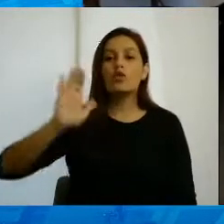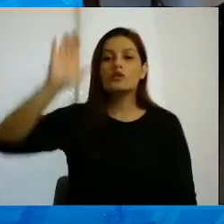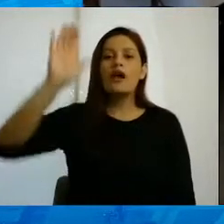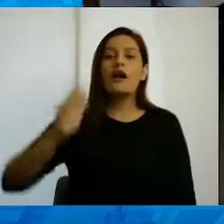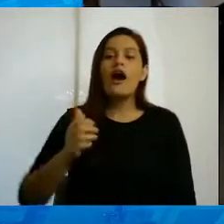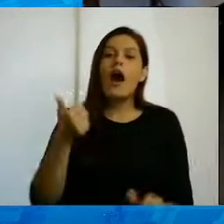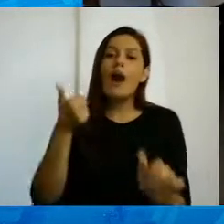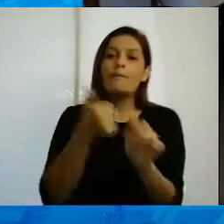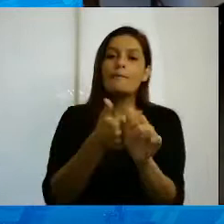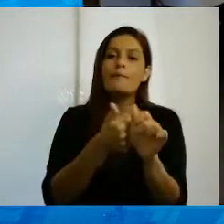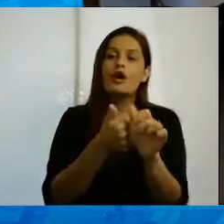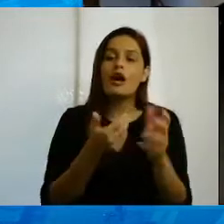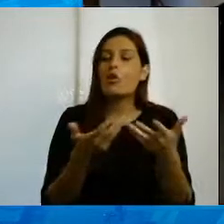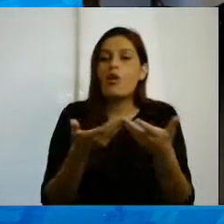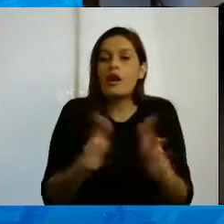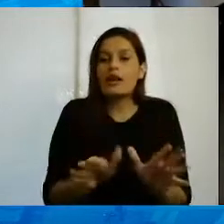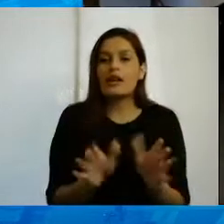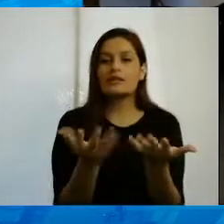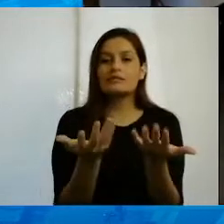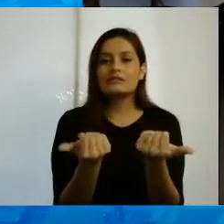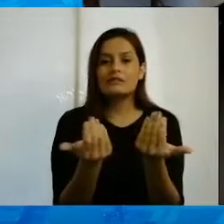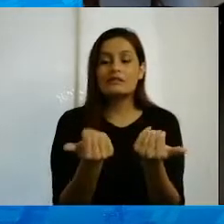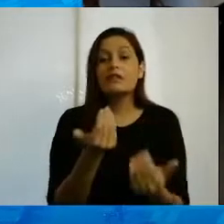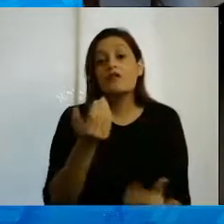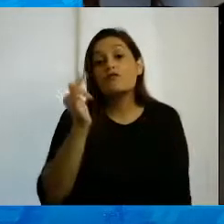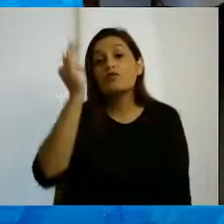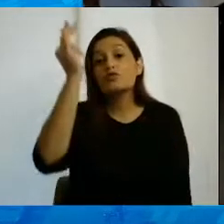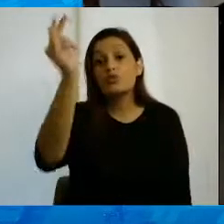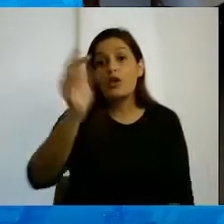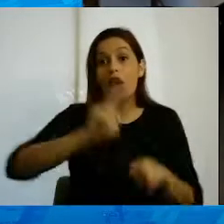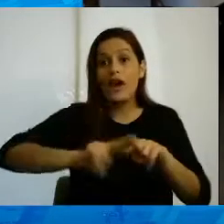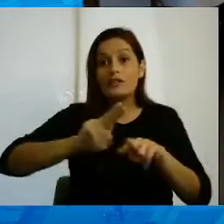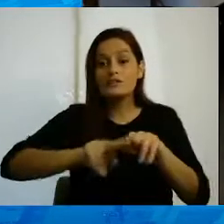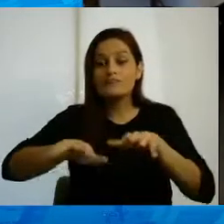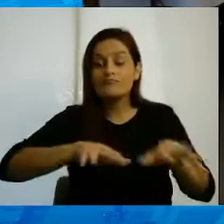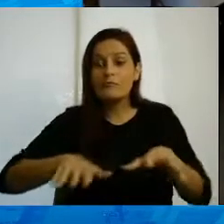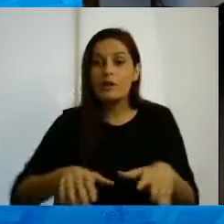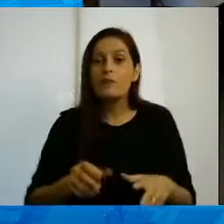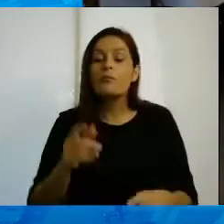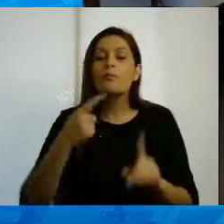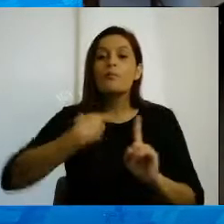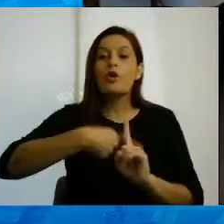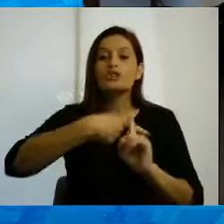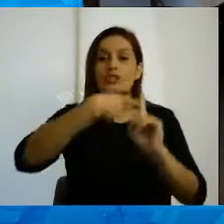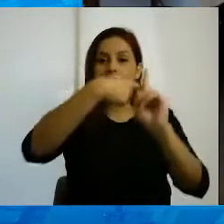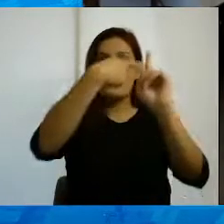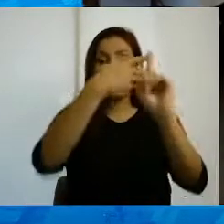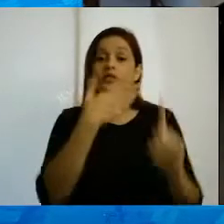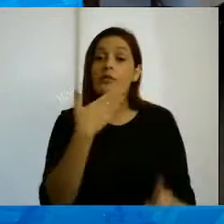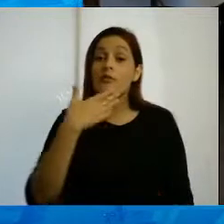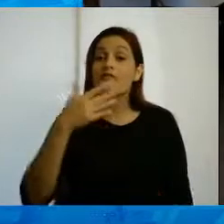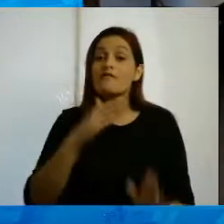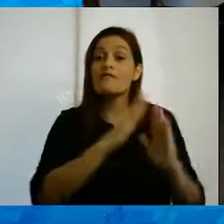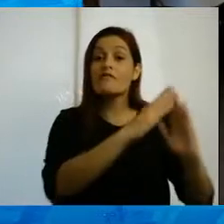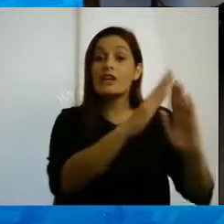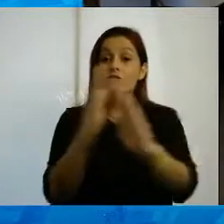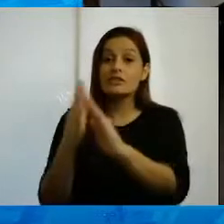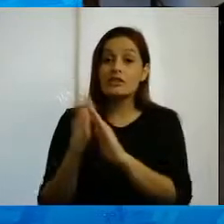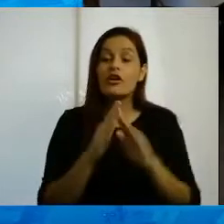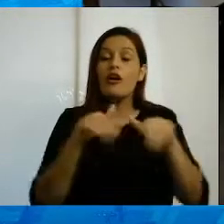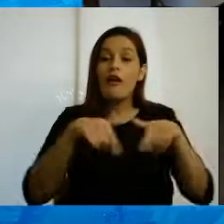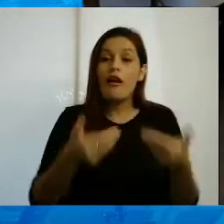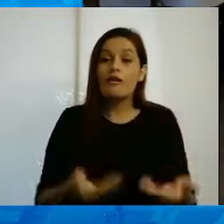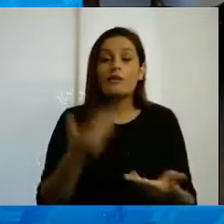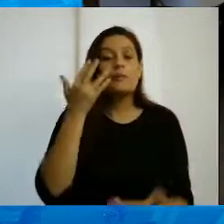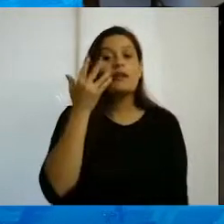lo que requiera para que su gestión sea positiva en pos fundamentalmente de los vecinos y vecinas de la provincia